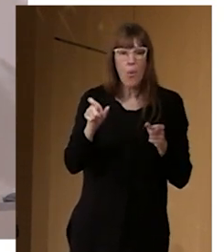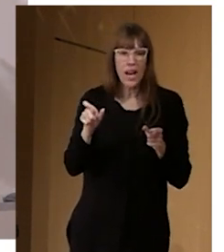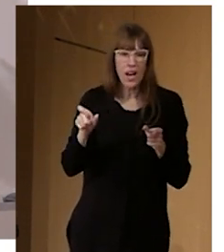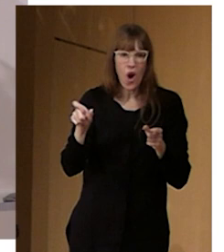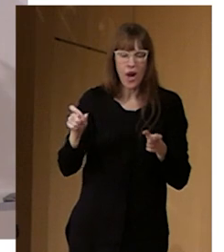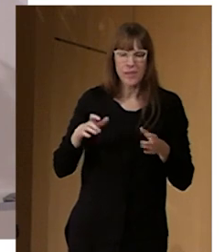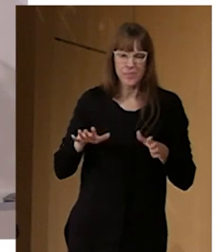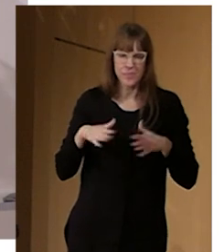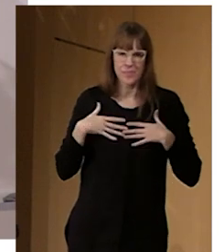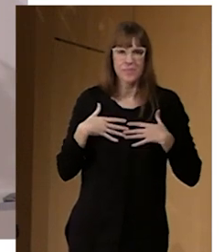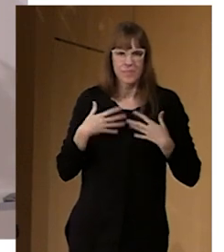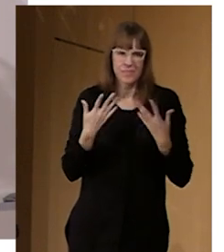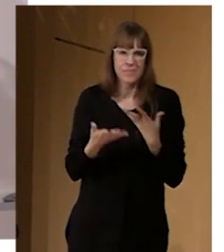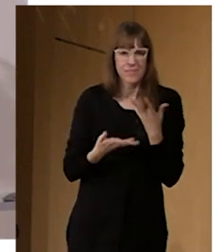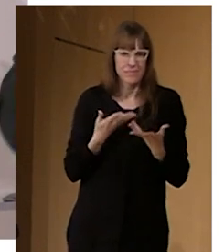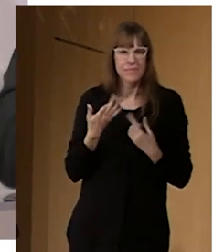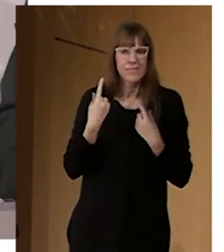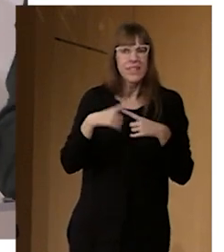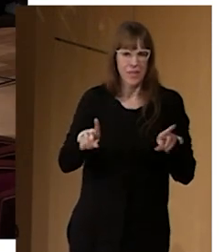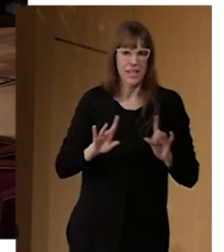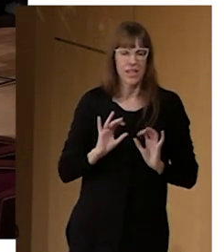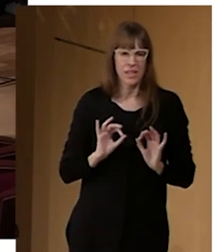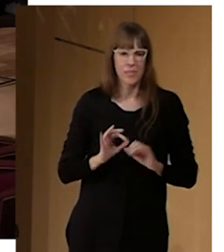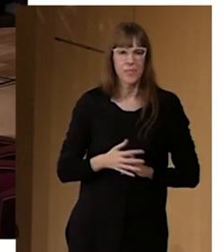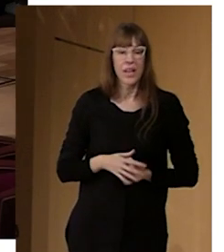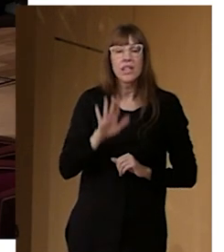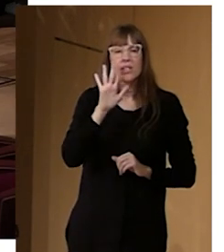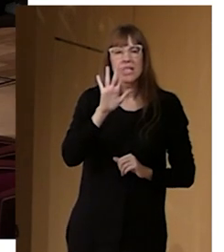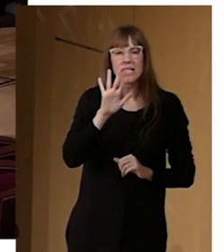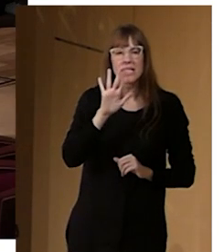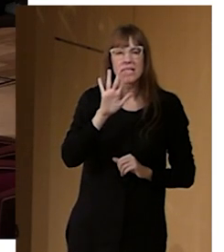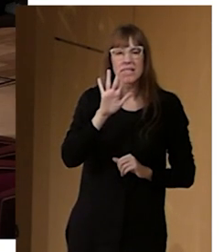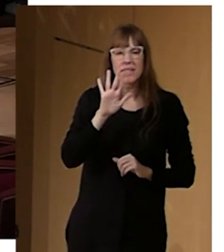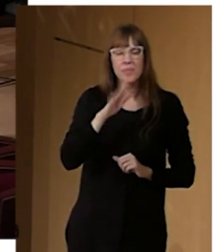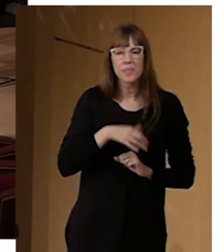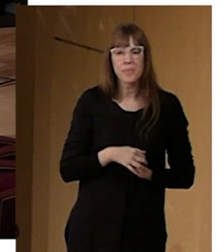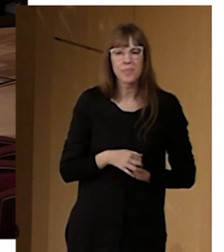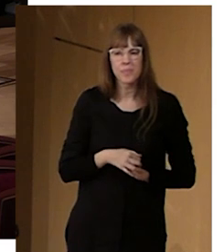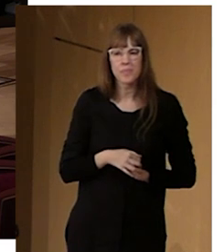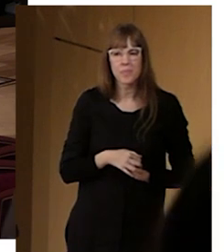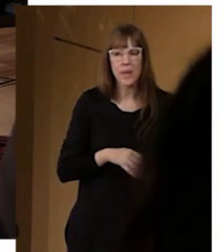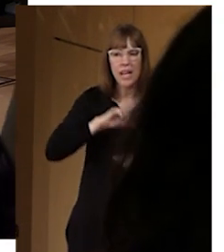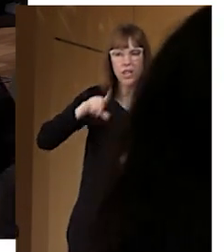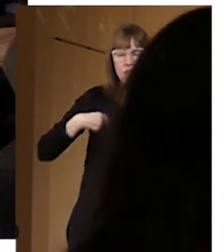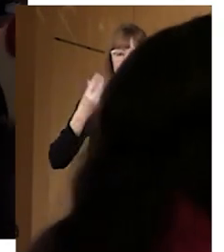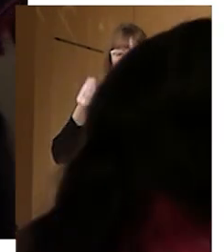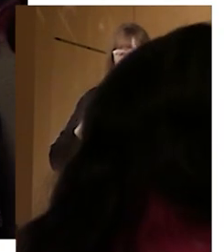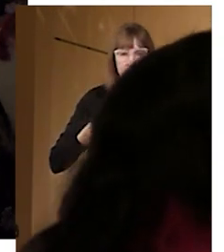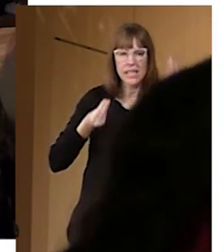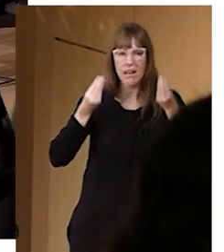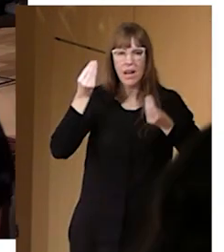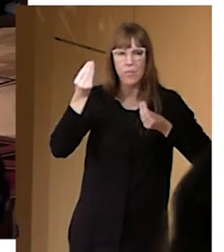poquito más y eh desde el primer momento considerábamos que bueno pues que esto me lo